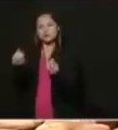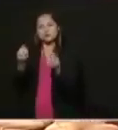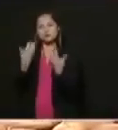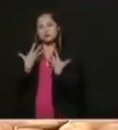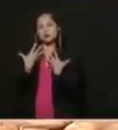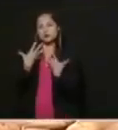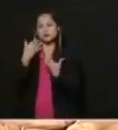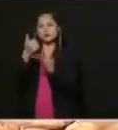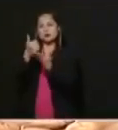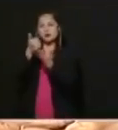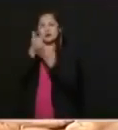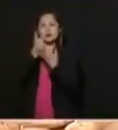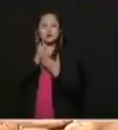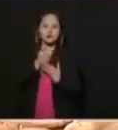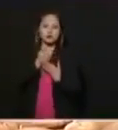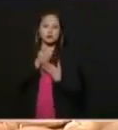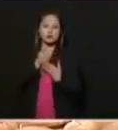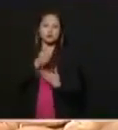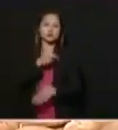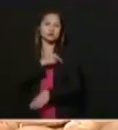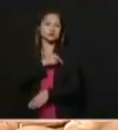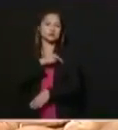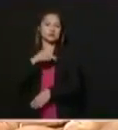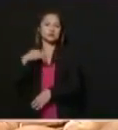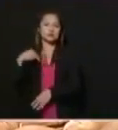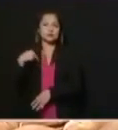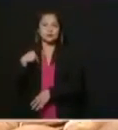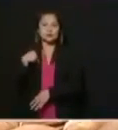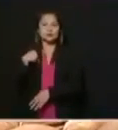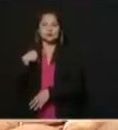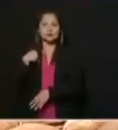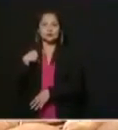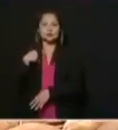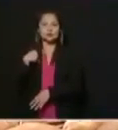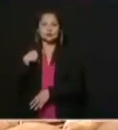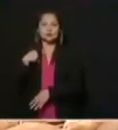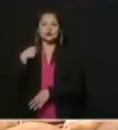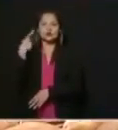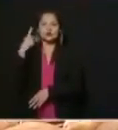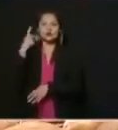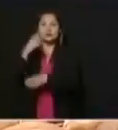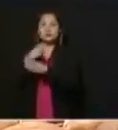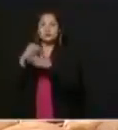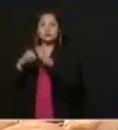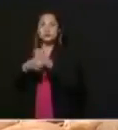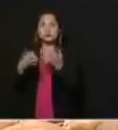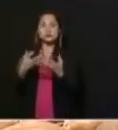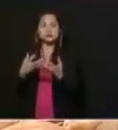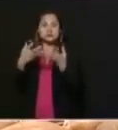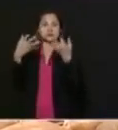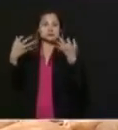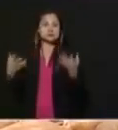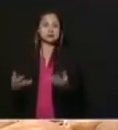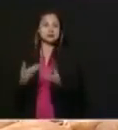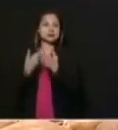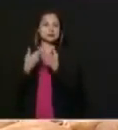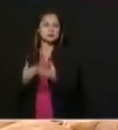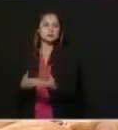Ayúdanos a ser merecedores. Ayúdanos a ser vencedores. De todo cuanto produces. De todo cuanto. Y a